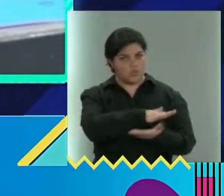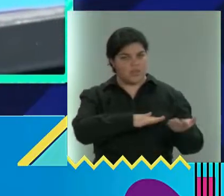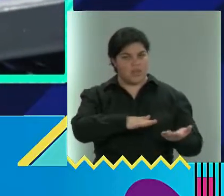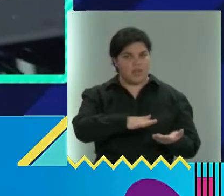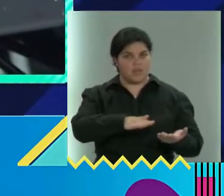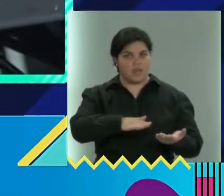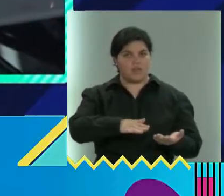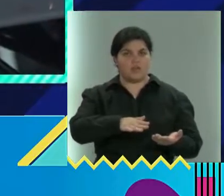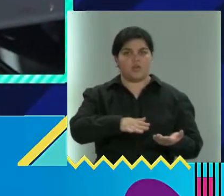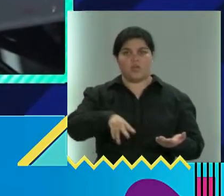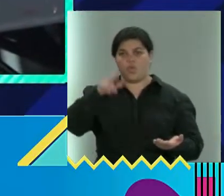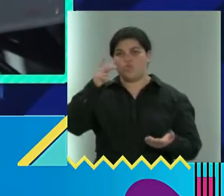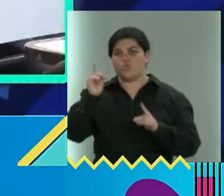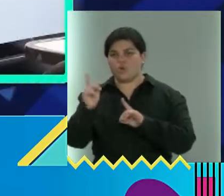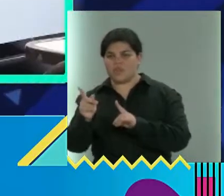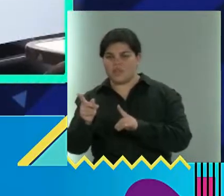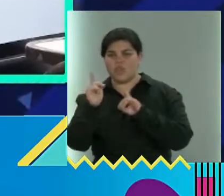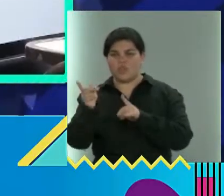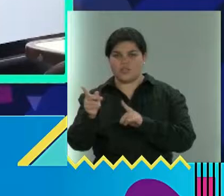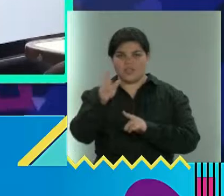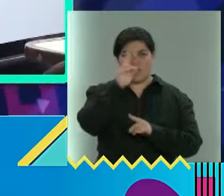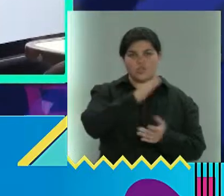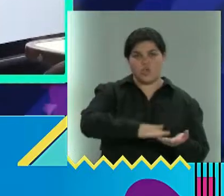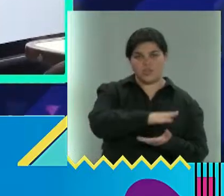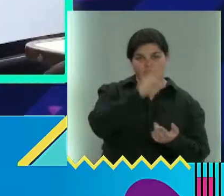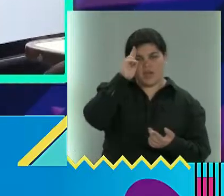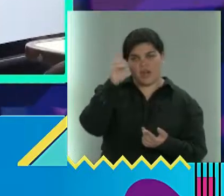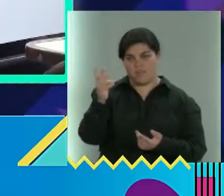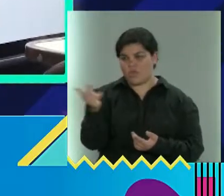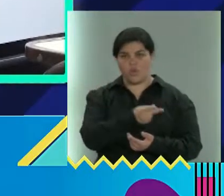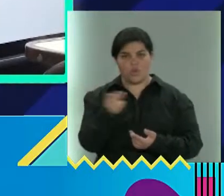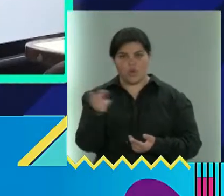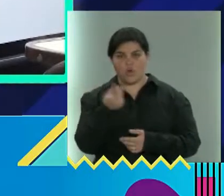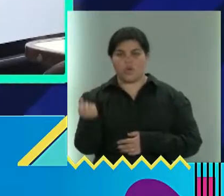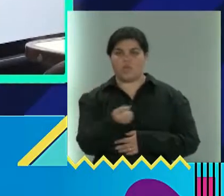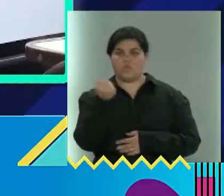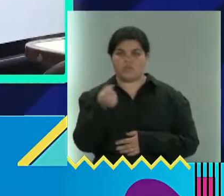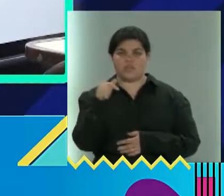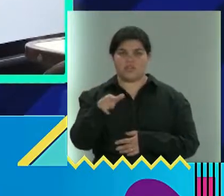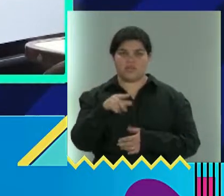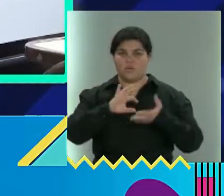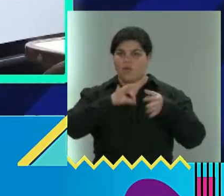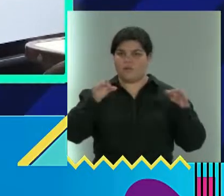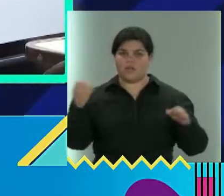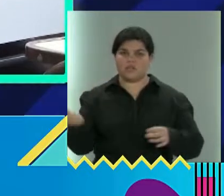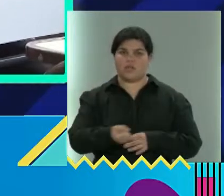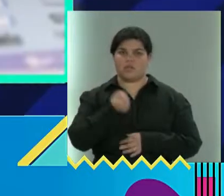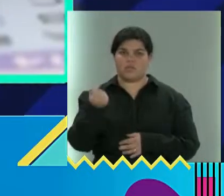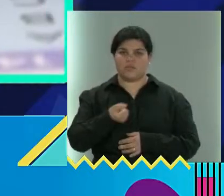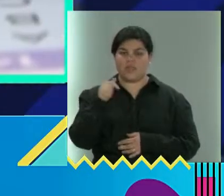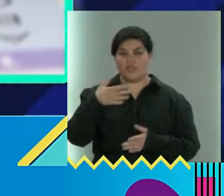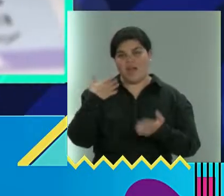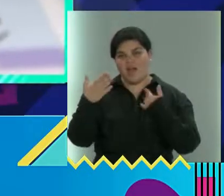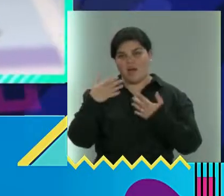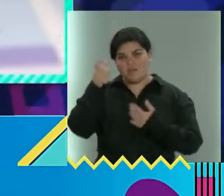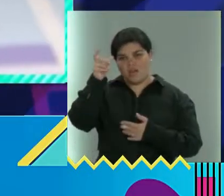la sociedad hacia los docentes. Eso lo ponía también como una de las frases importantes de esta charla que